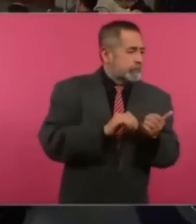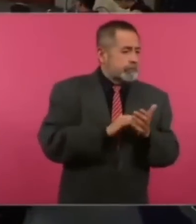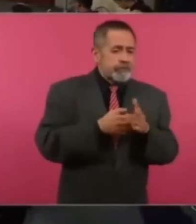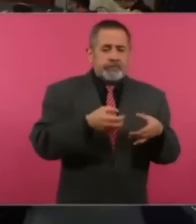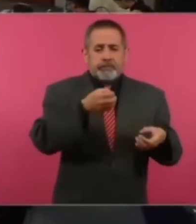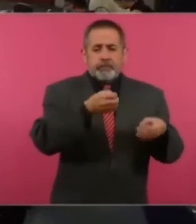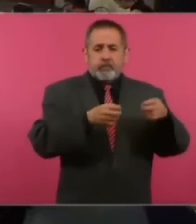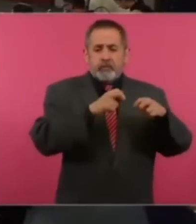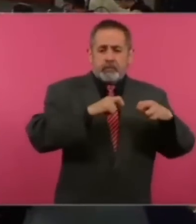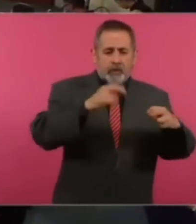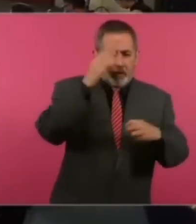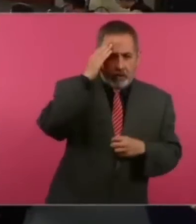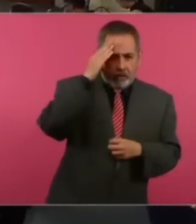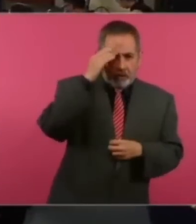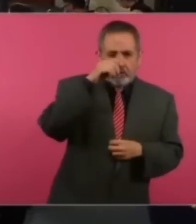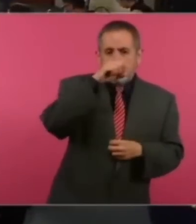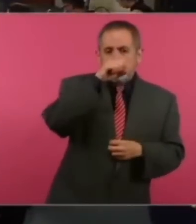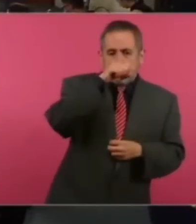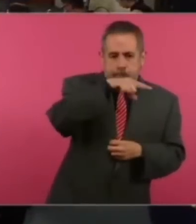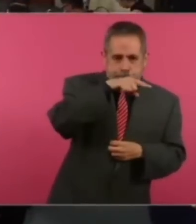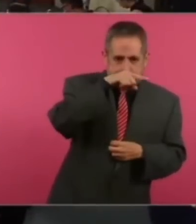ministros,